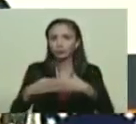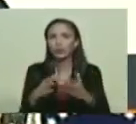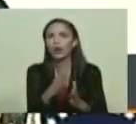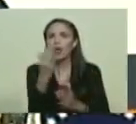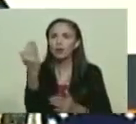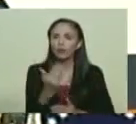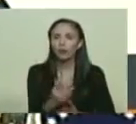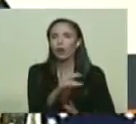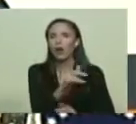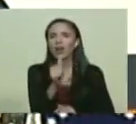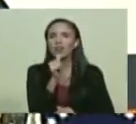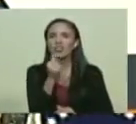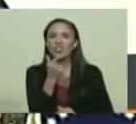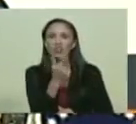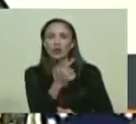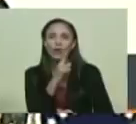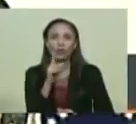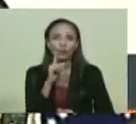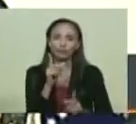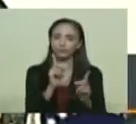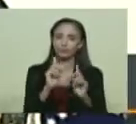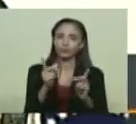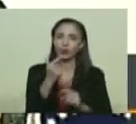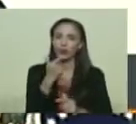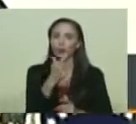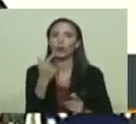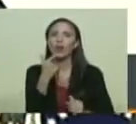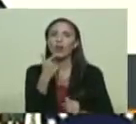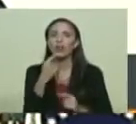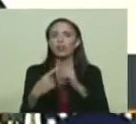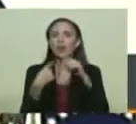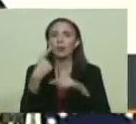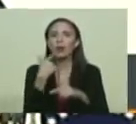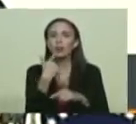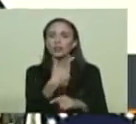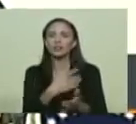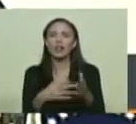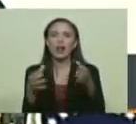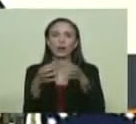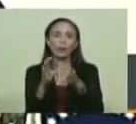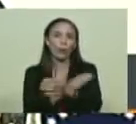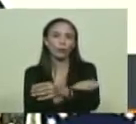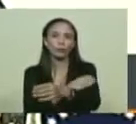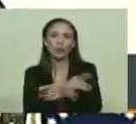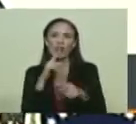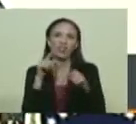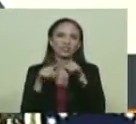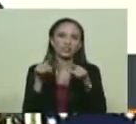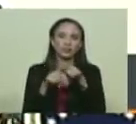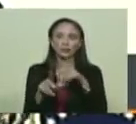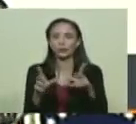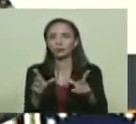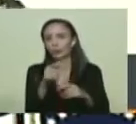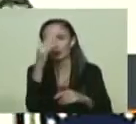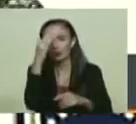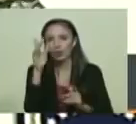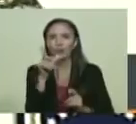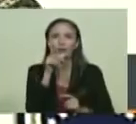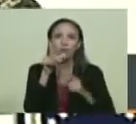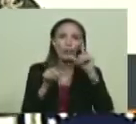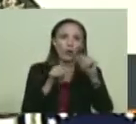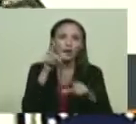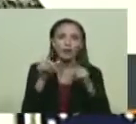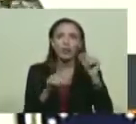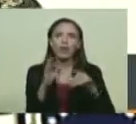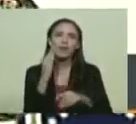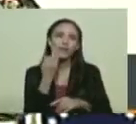uno, no voy a decir quién fue, porque después lo muelen en las redes sociales, la derecha. ¿Sabes que las redes sociales son